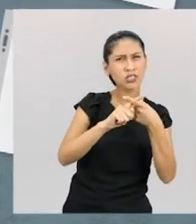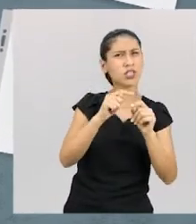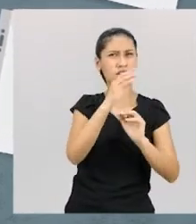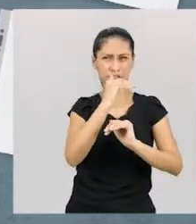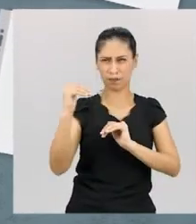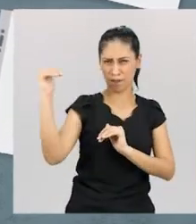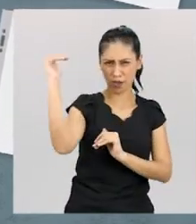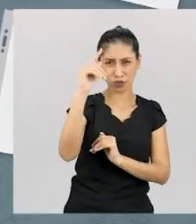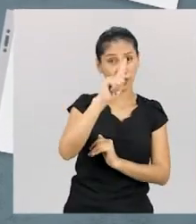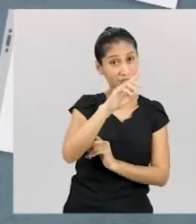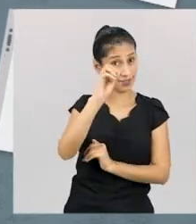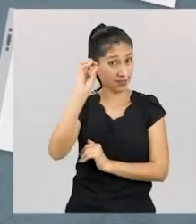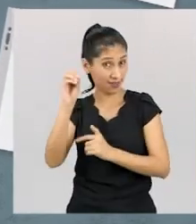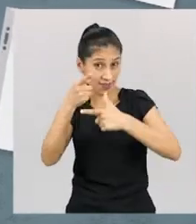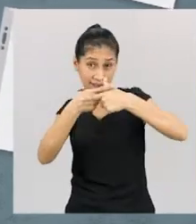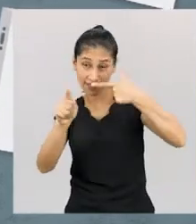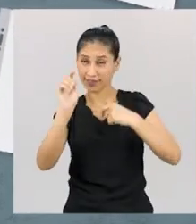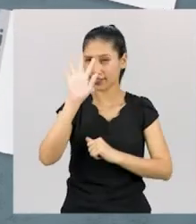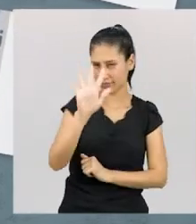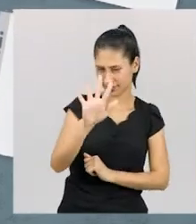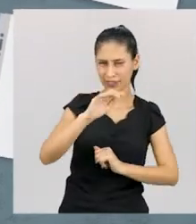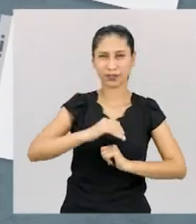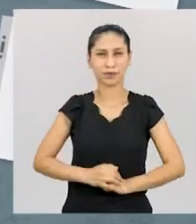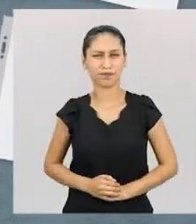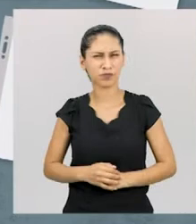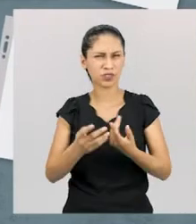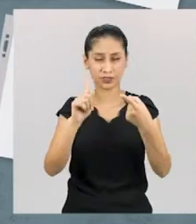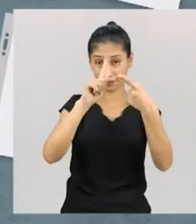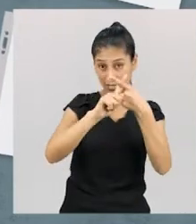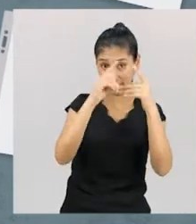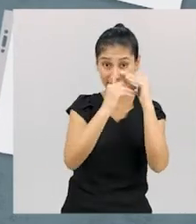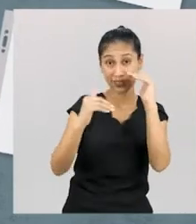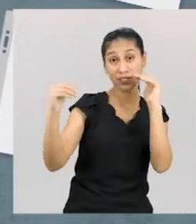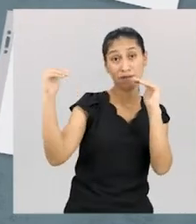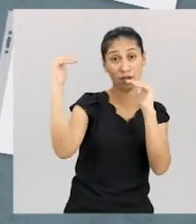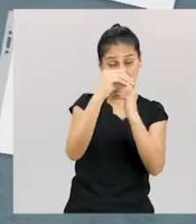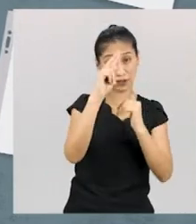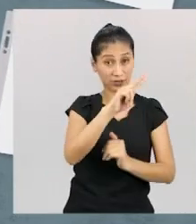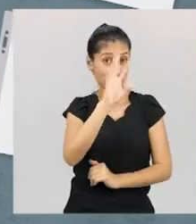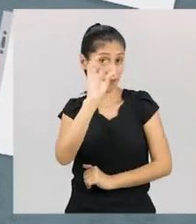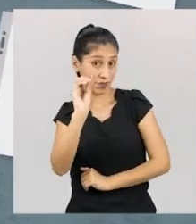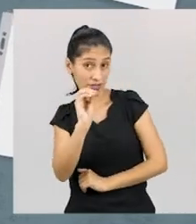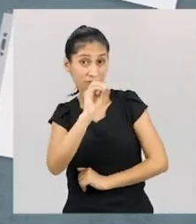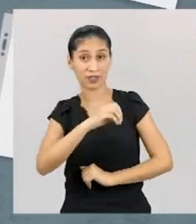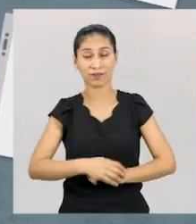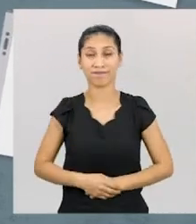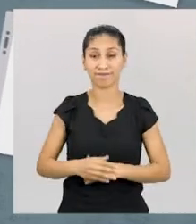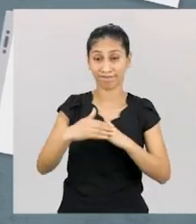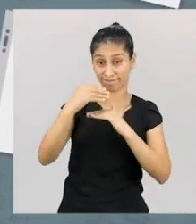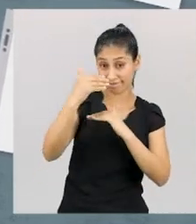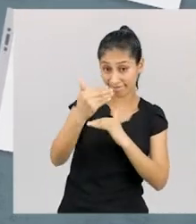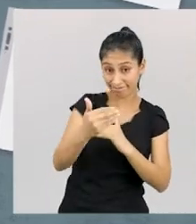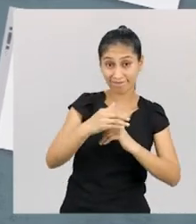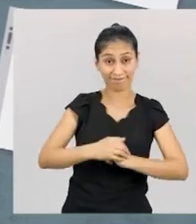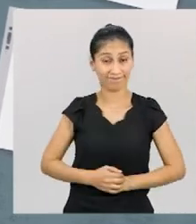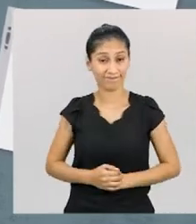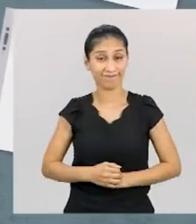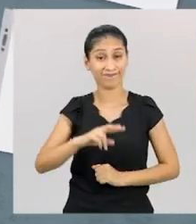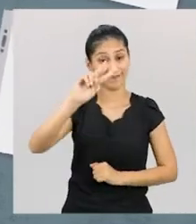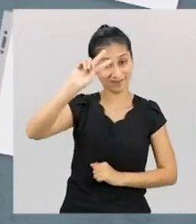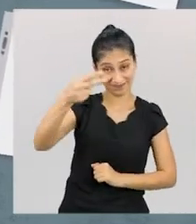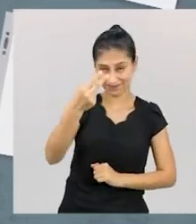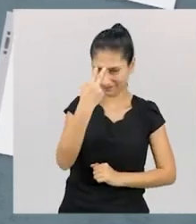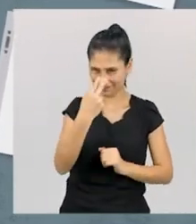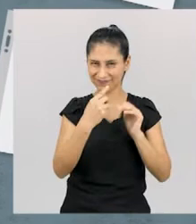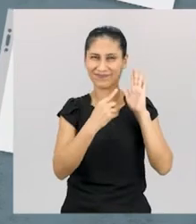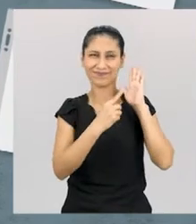que 100 entre 5. Entonces, X es mayor que 20. A partir de la segunda